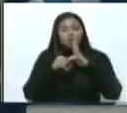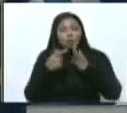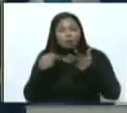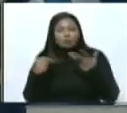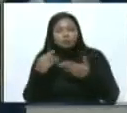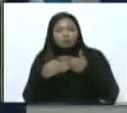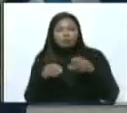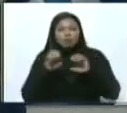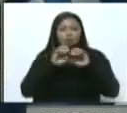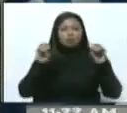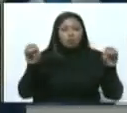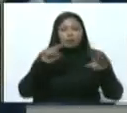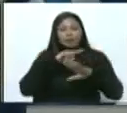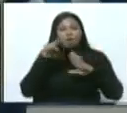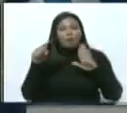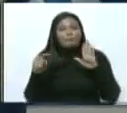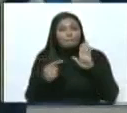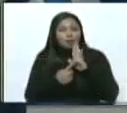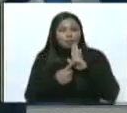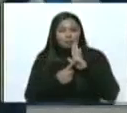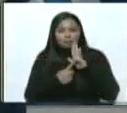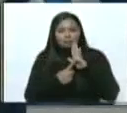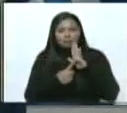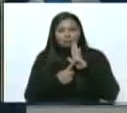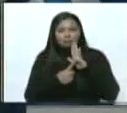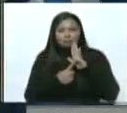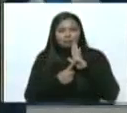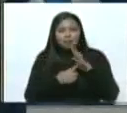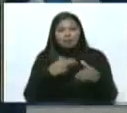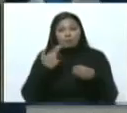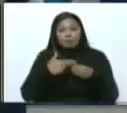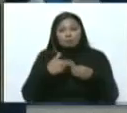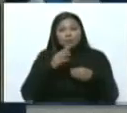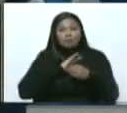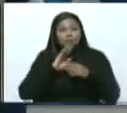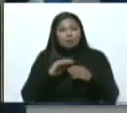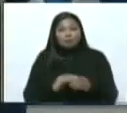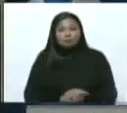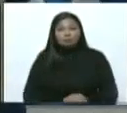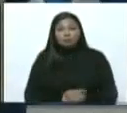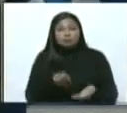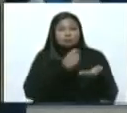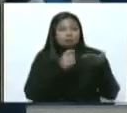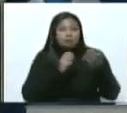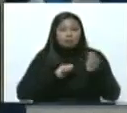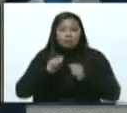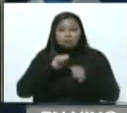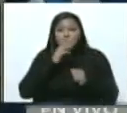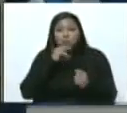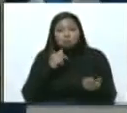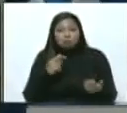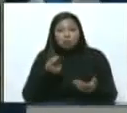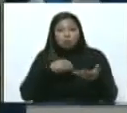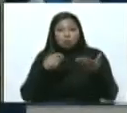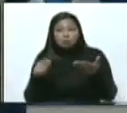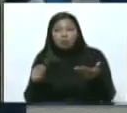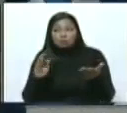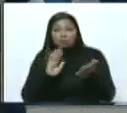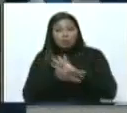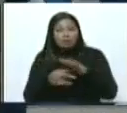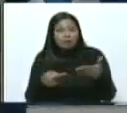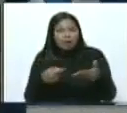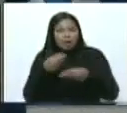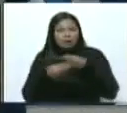estratégico, tubería intacta de PDVSA, sin guías de movilización, con contratos vencidos hechos